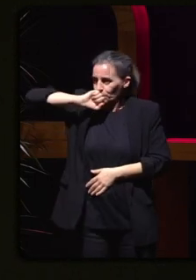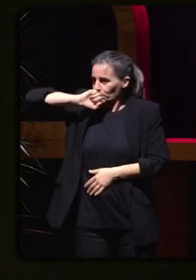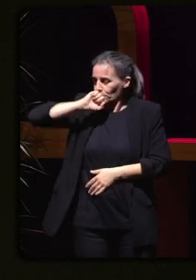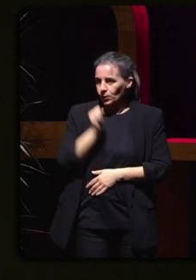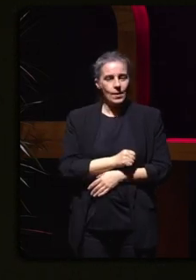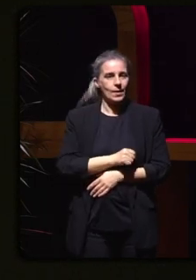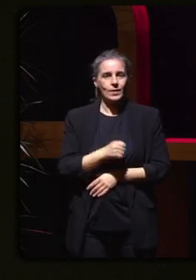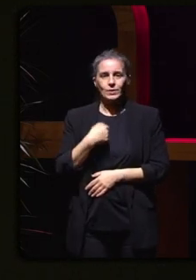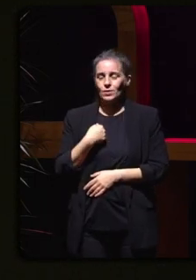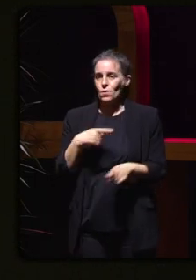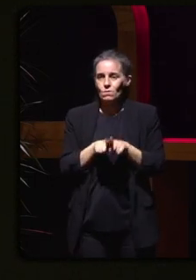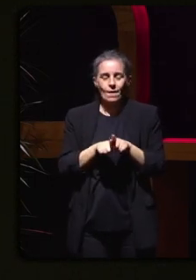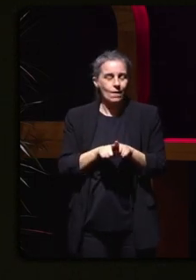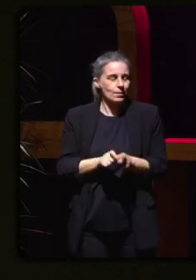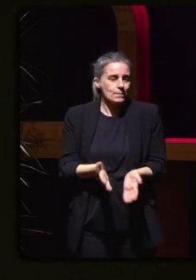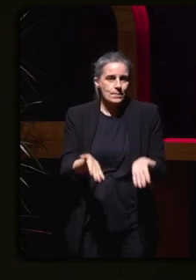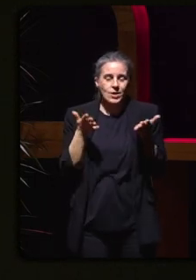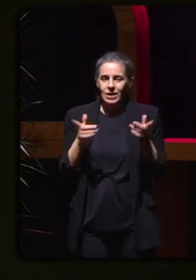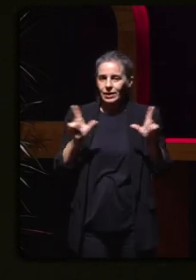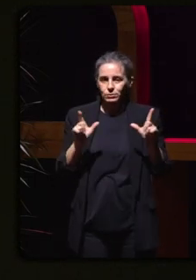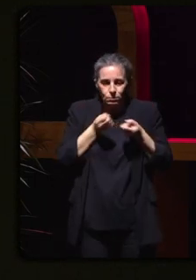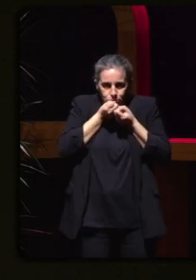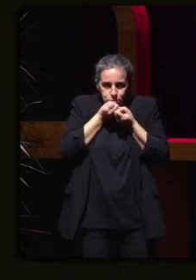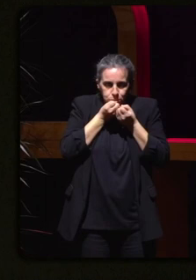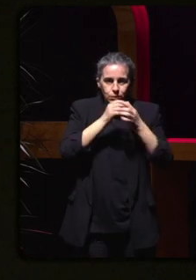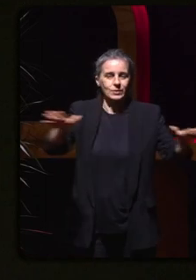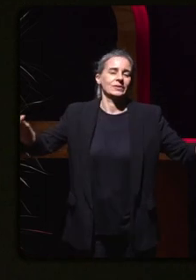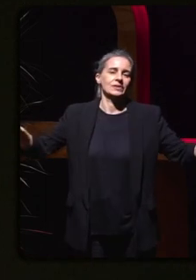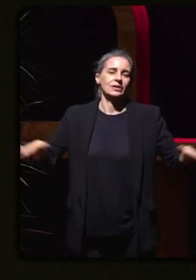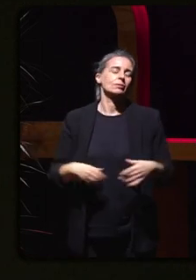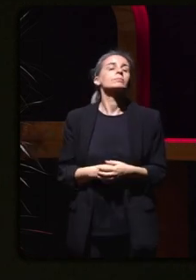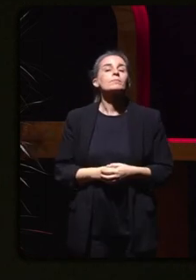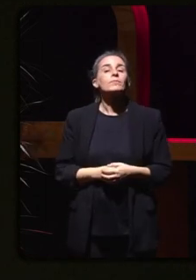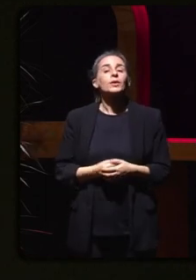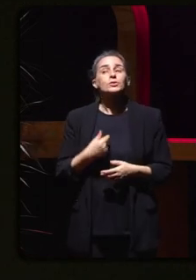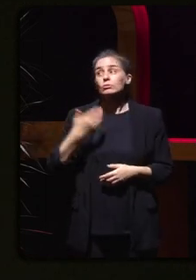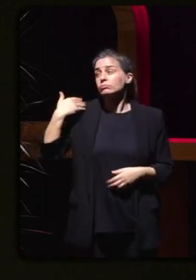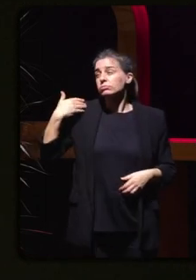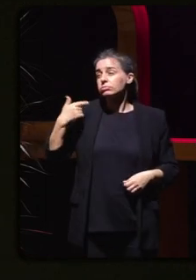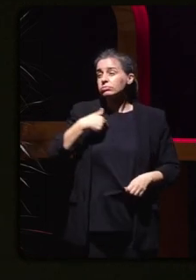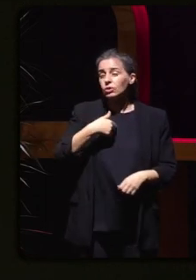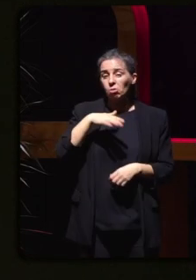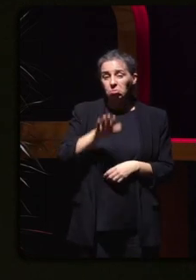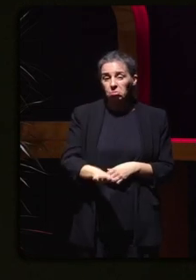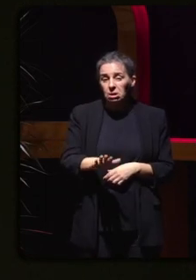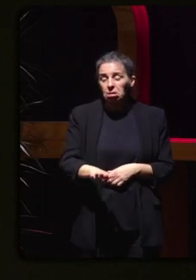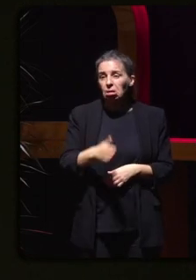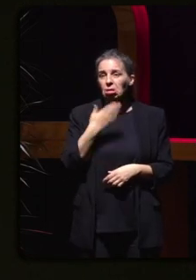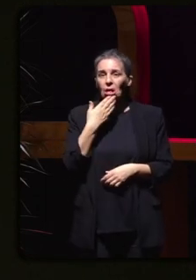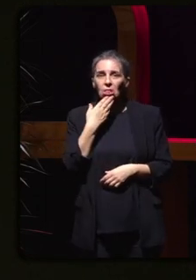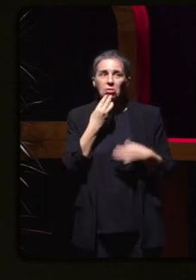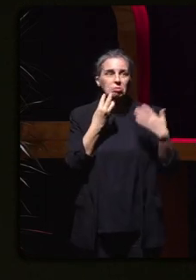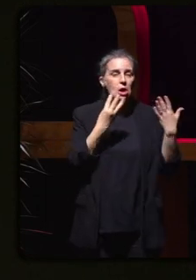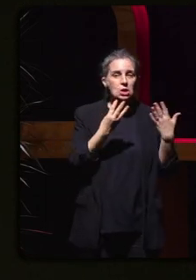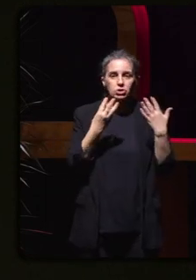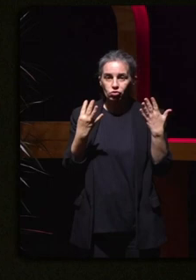y me genera la televisión y una vez de niña tendría no sé 8 o 9 años un día